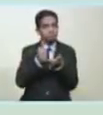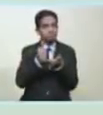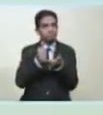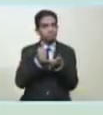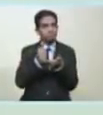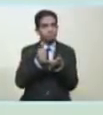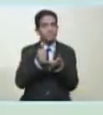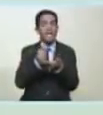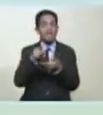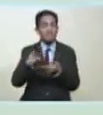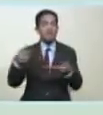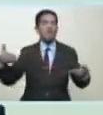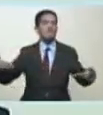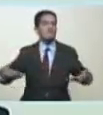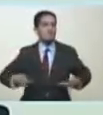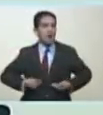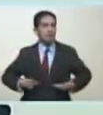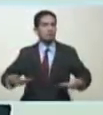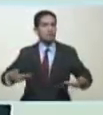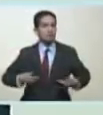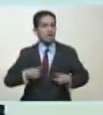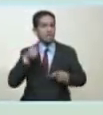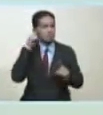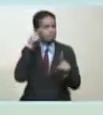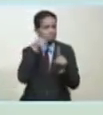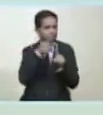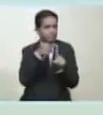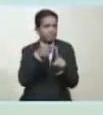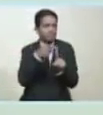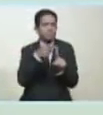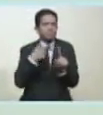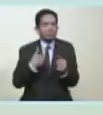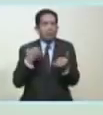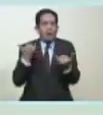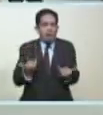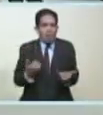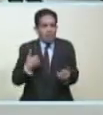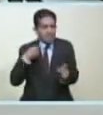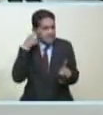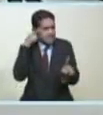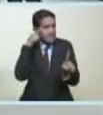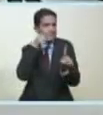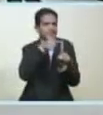en este esfuerzo que es el esfuerzo central al que le voy a dedicar mi vida.